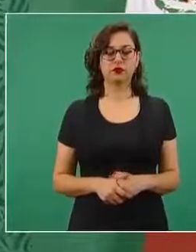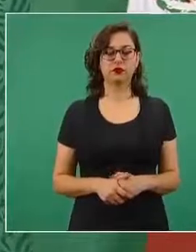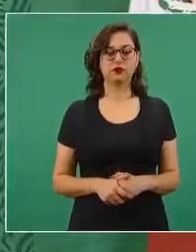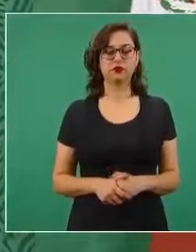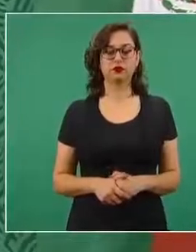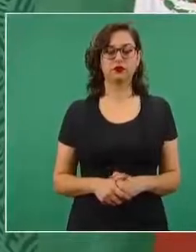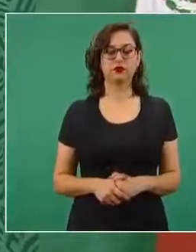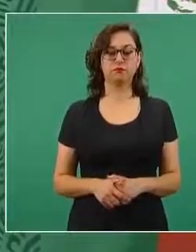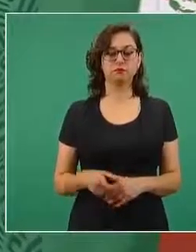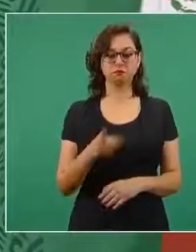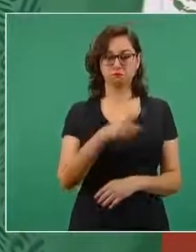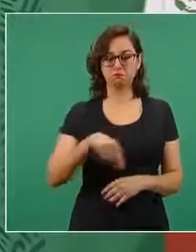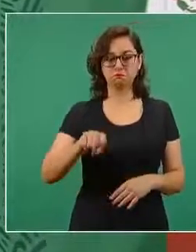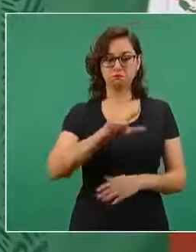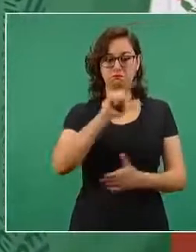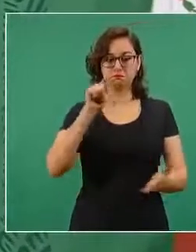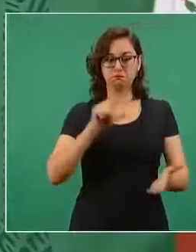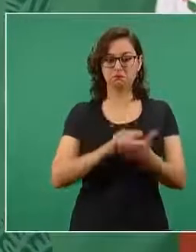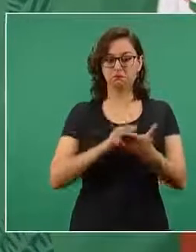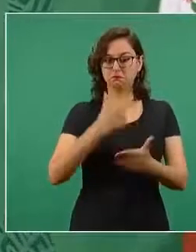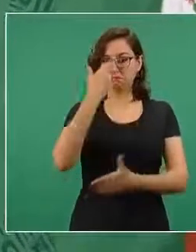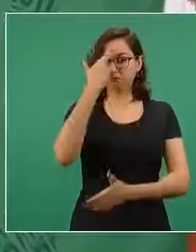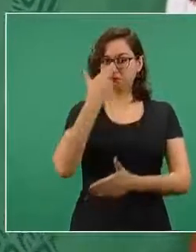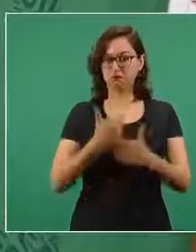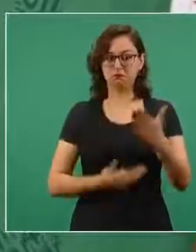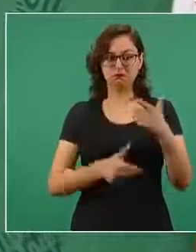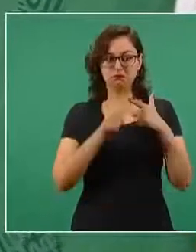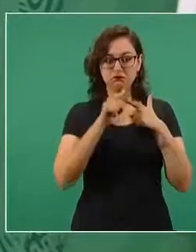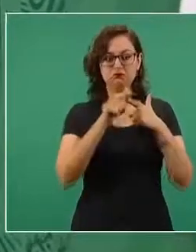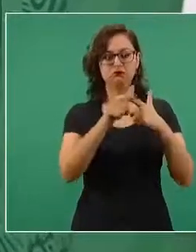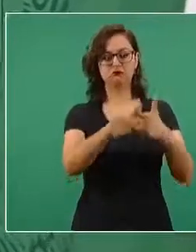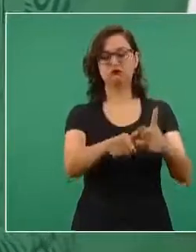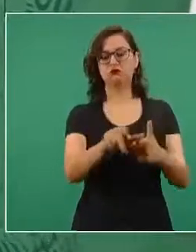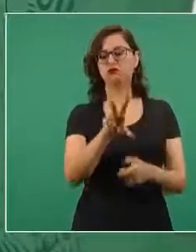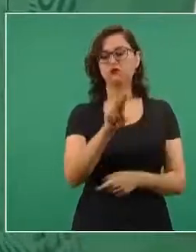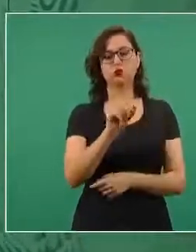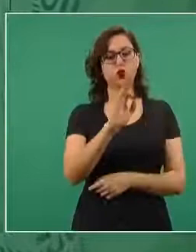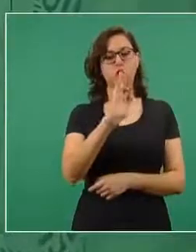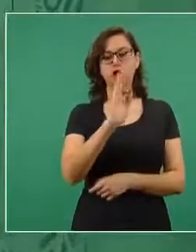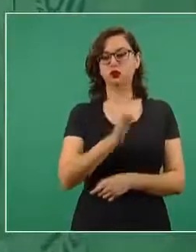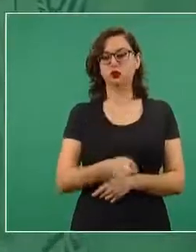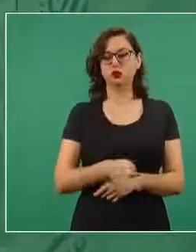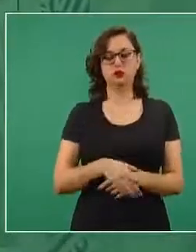la delincuencia, no se permite la delincuencia,